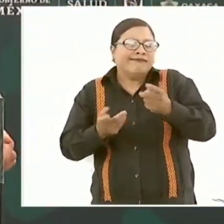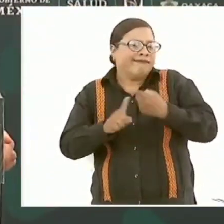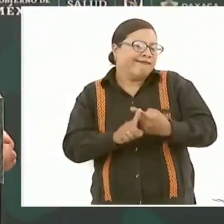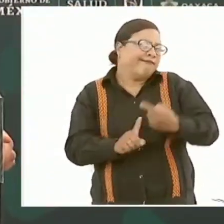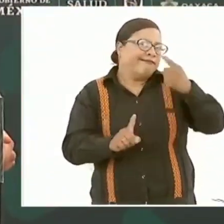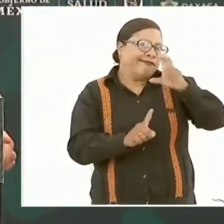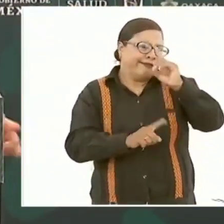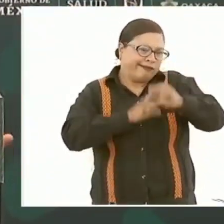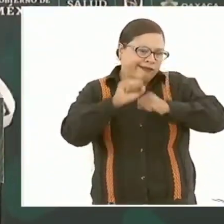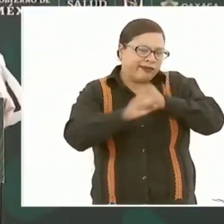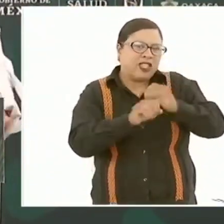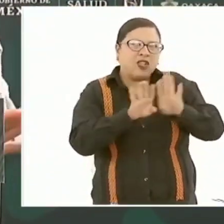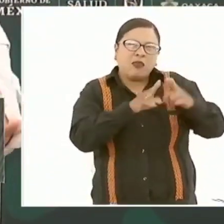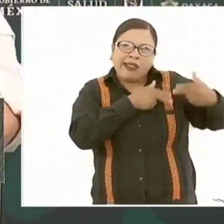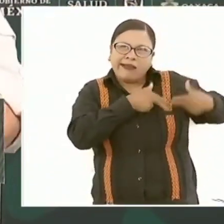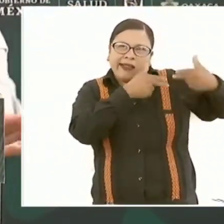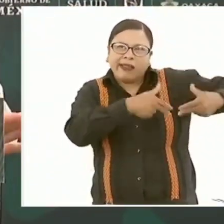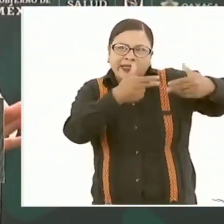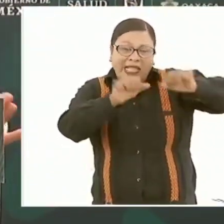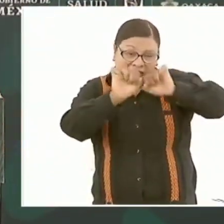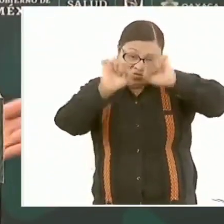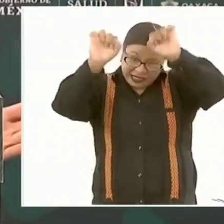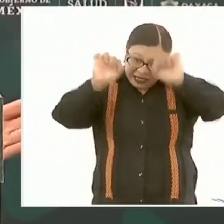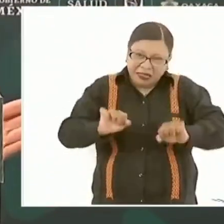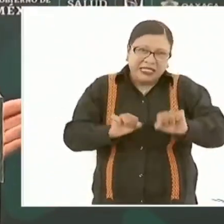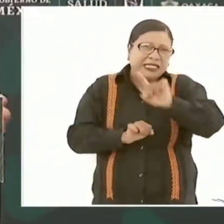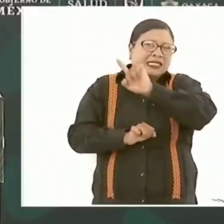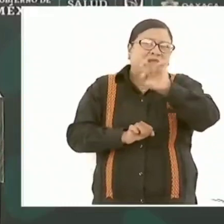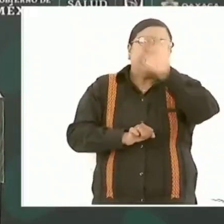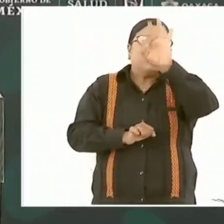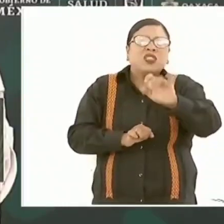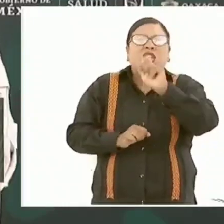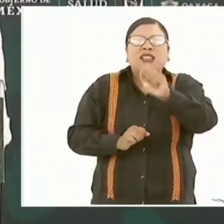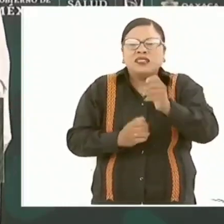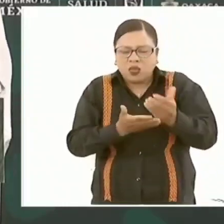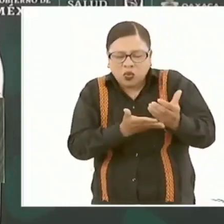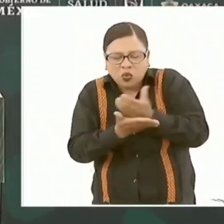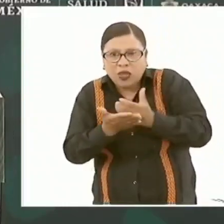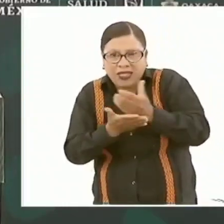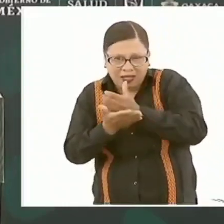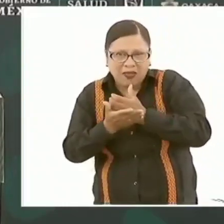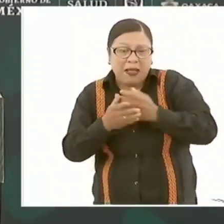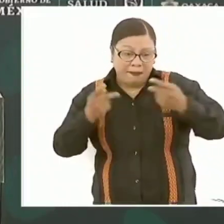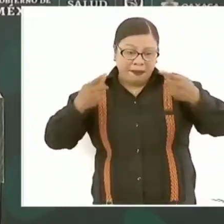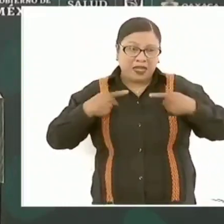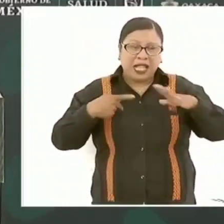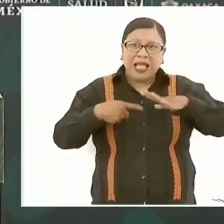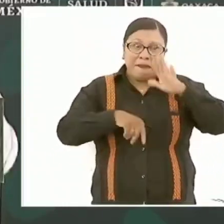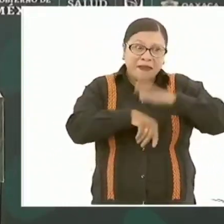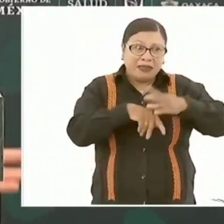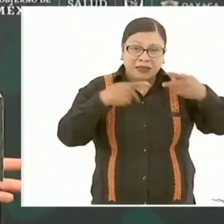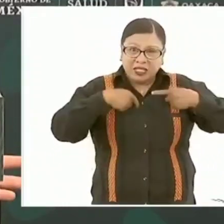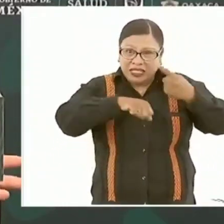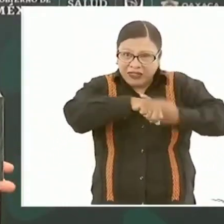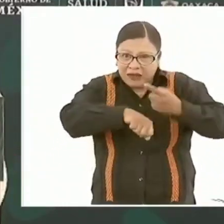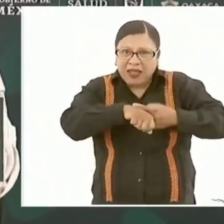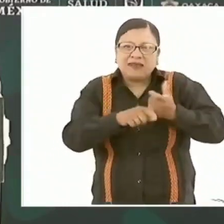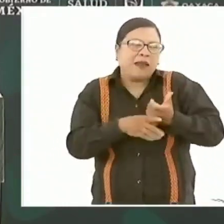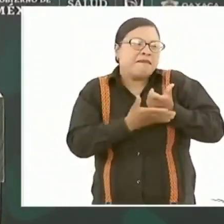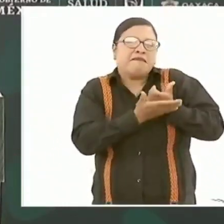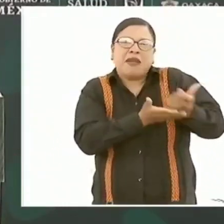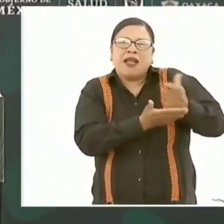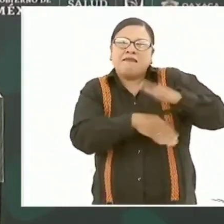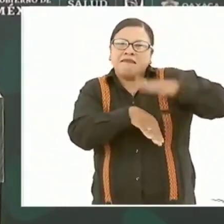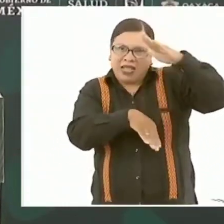de 30 años, un sistema 100% curativo. A los gobiernos que tenían más personas enfermas, les pagaban más. A